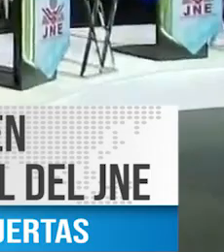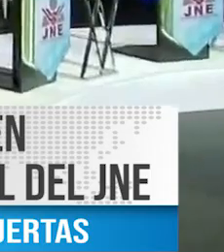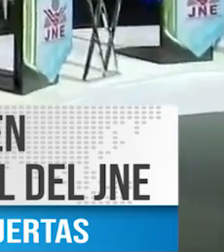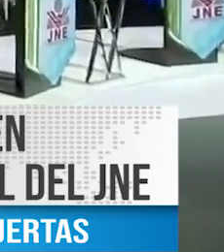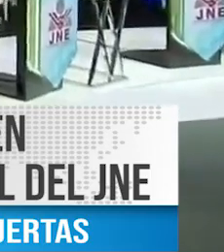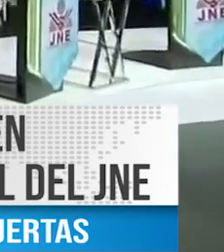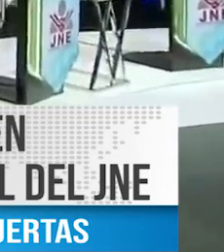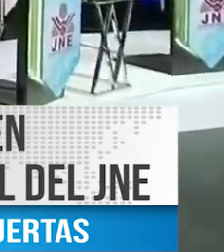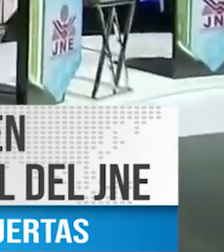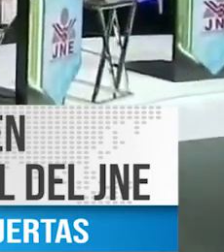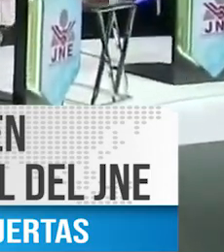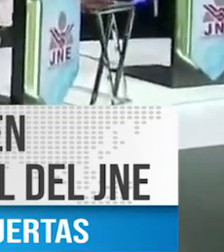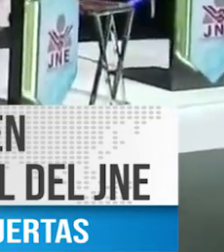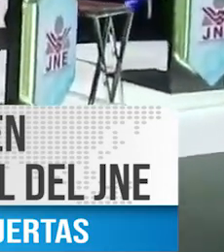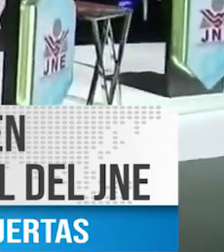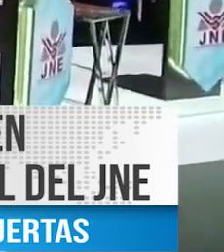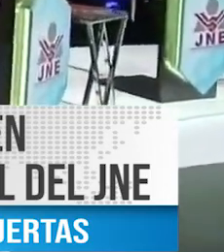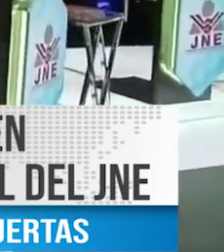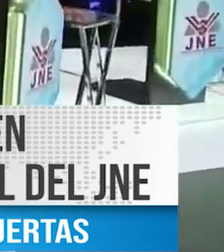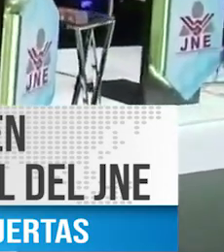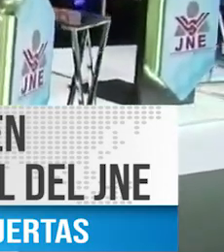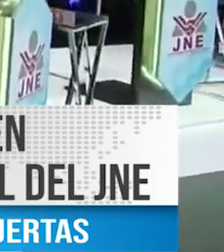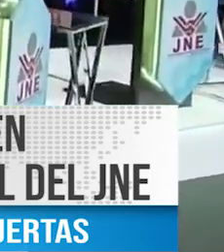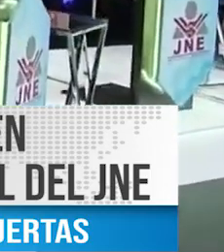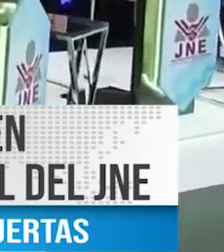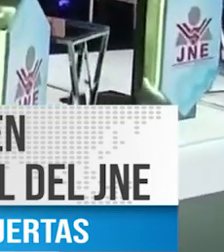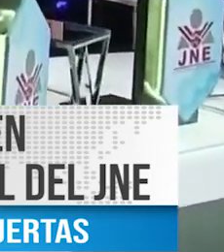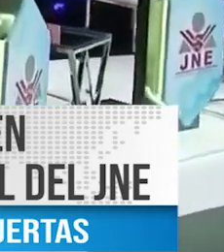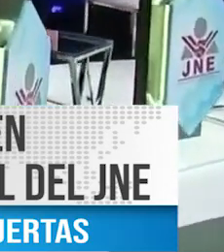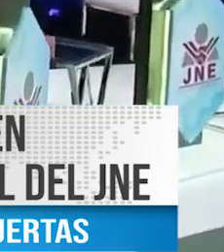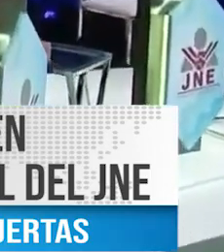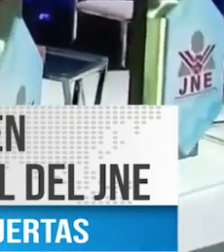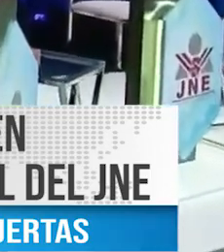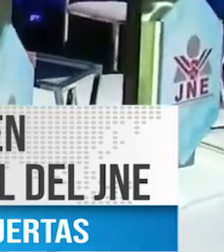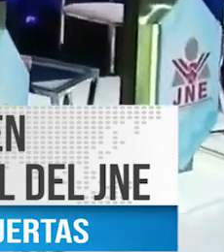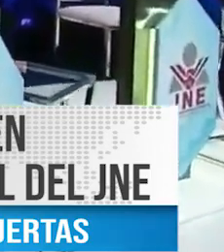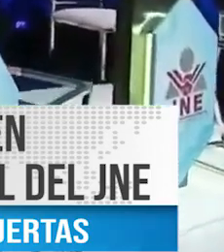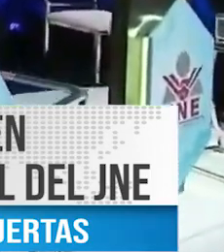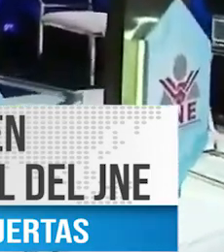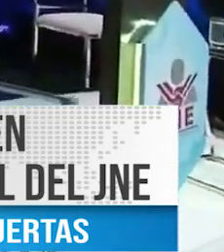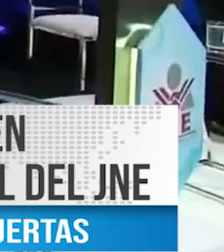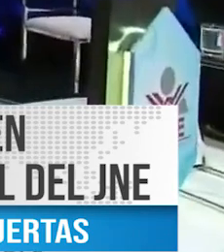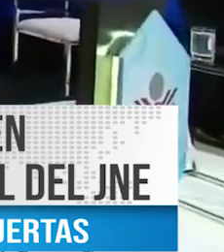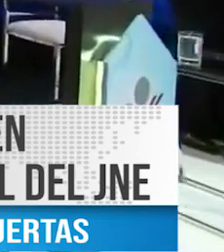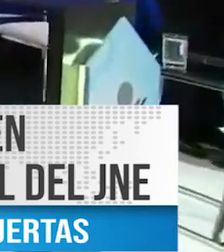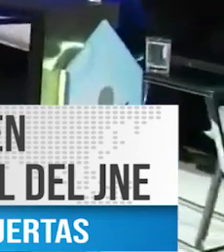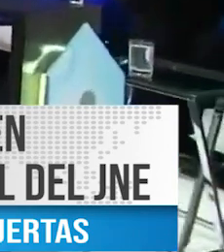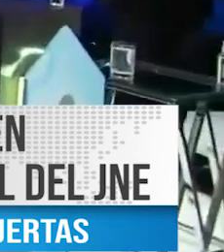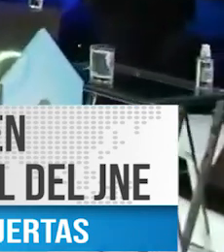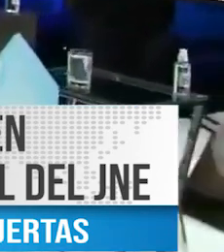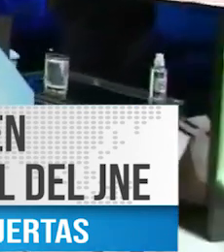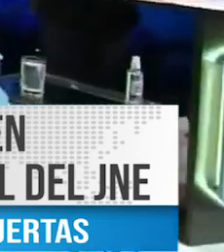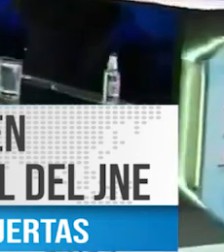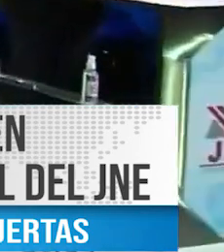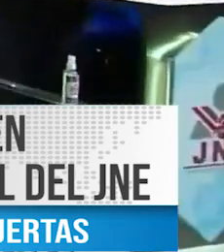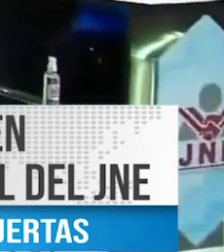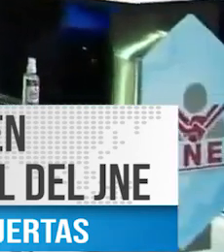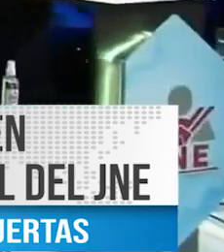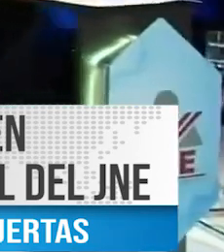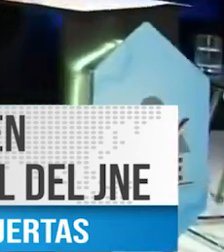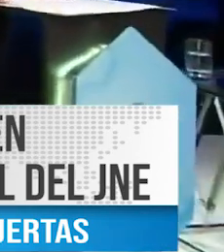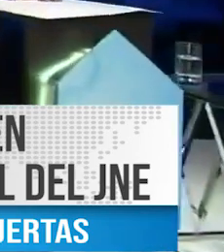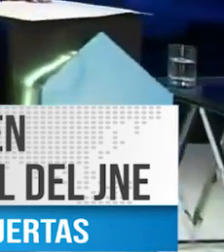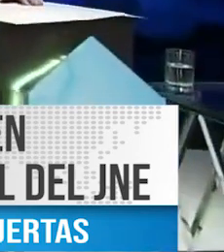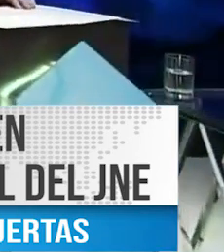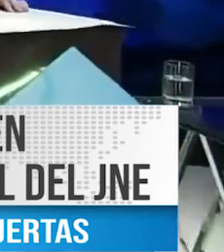anteriores, los temas sobre los que se dieron propuestas fueron la pandemia por el coronavirus, educación, seguridad ciudadana y